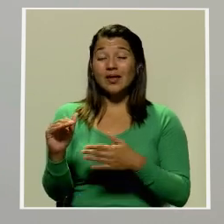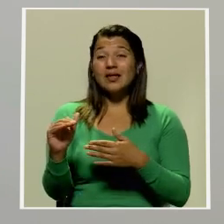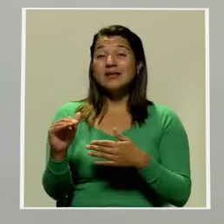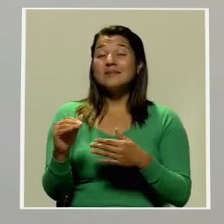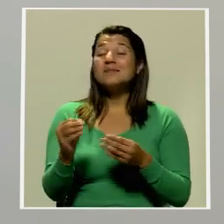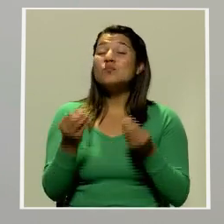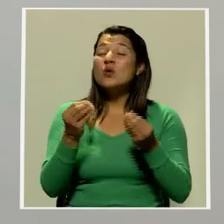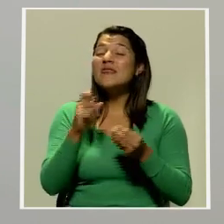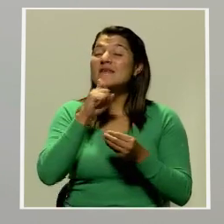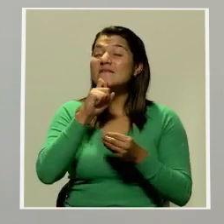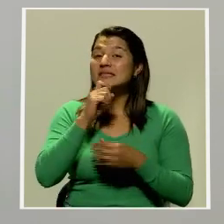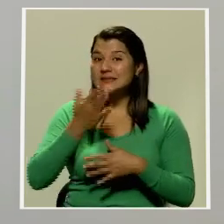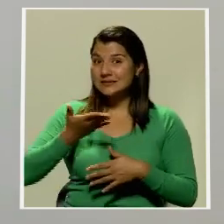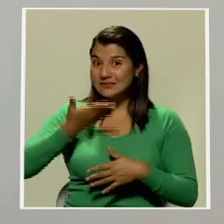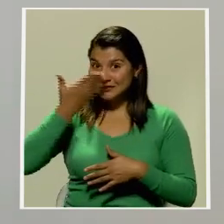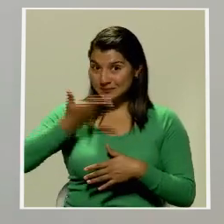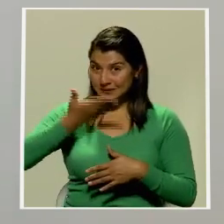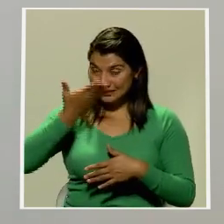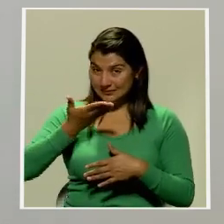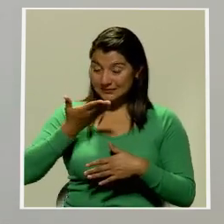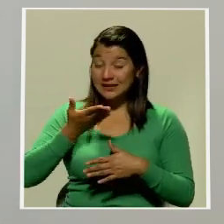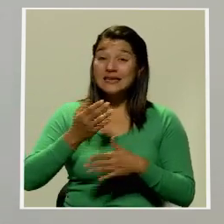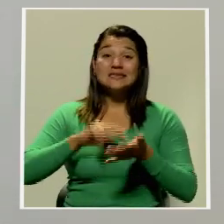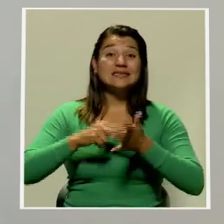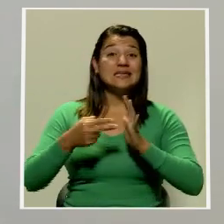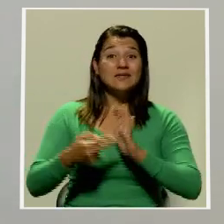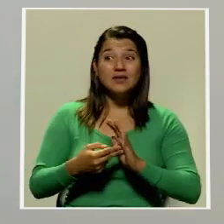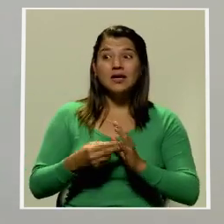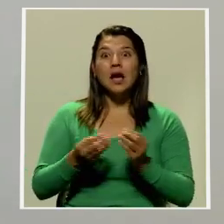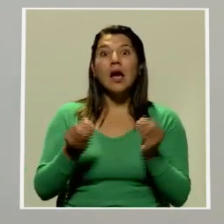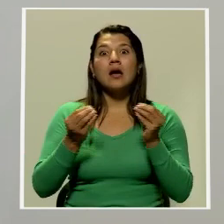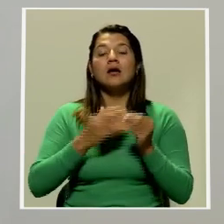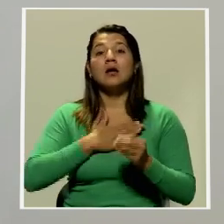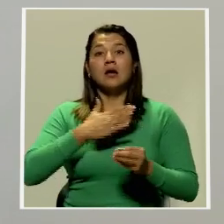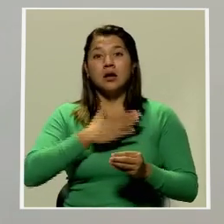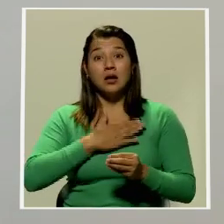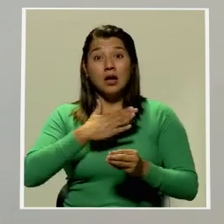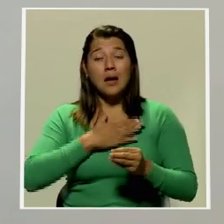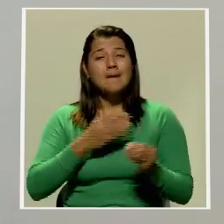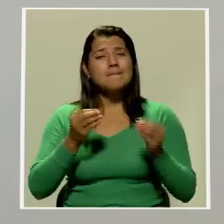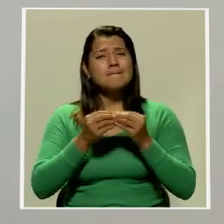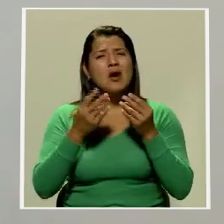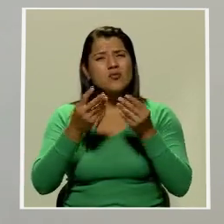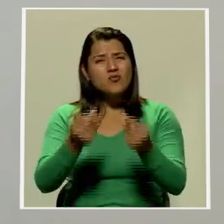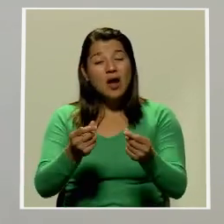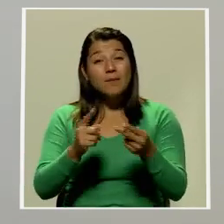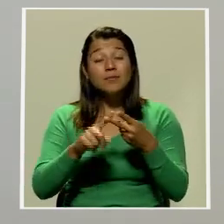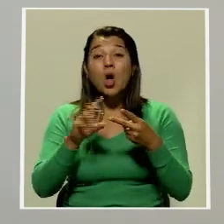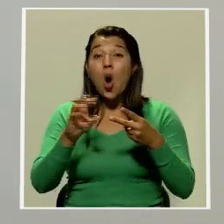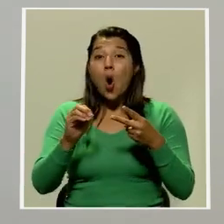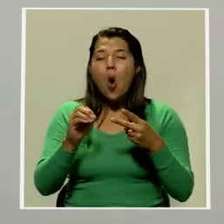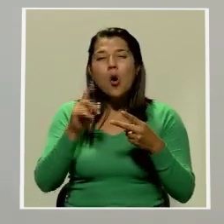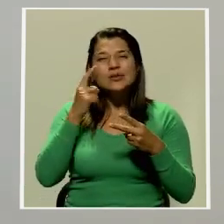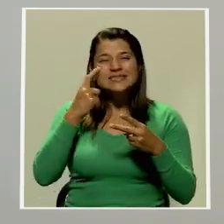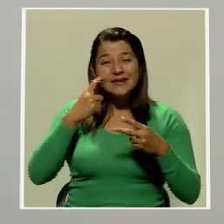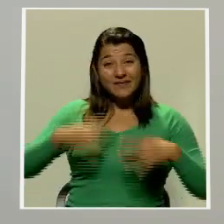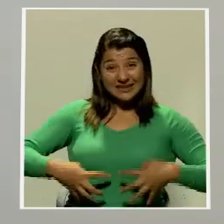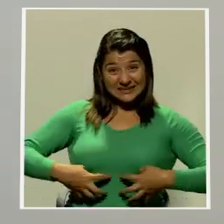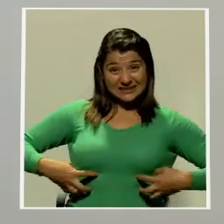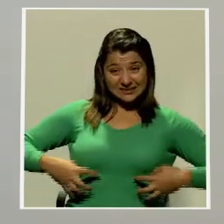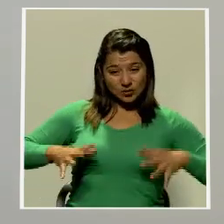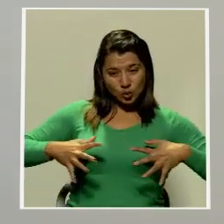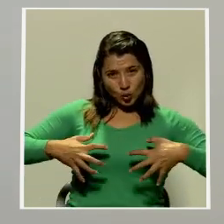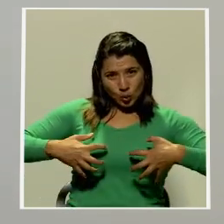dificultad respiratoria, ya eso es que respiran más rápido, se les hunde la piel entre las costillas, se les tornan morados los